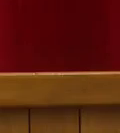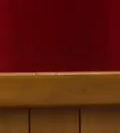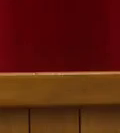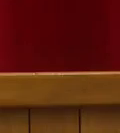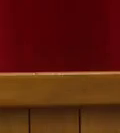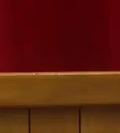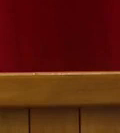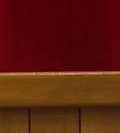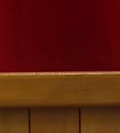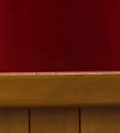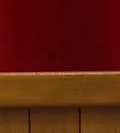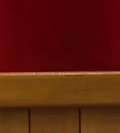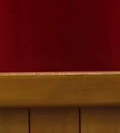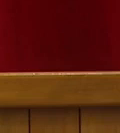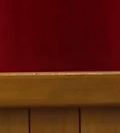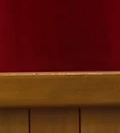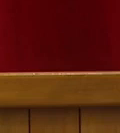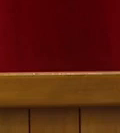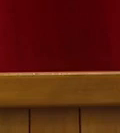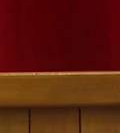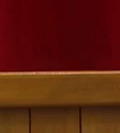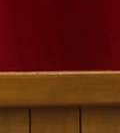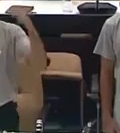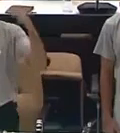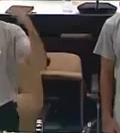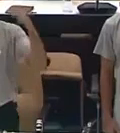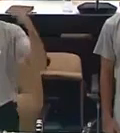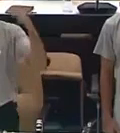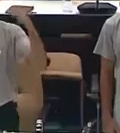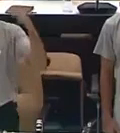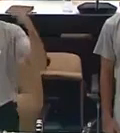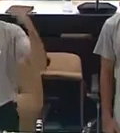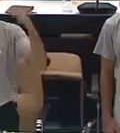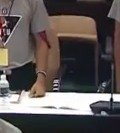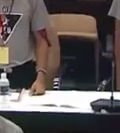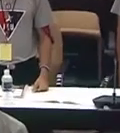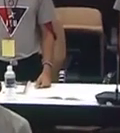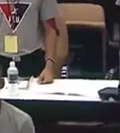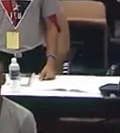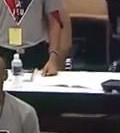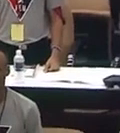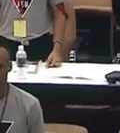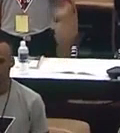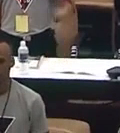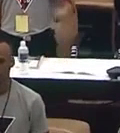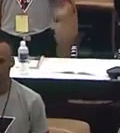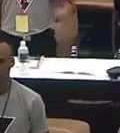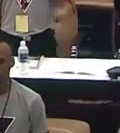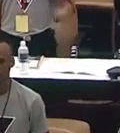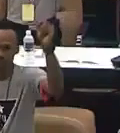Presente. José Smith Tomás. Presente. Joe Westbrook Rosales. Presente. José Machado Rodríguez.